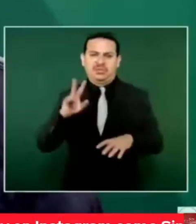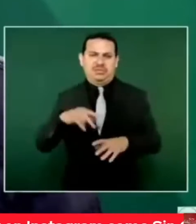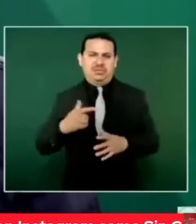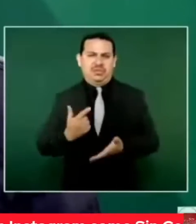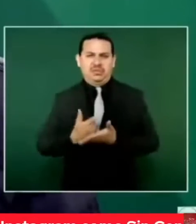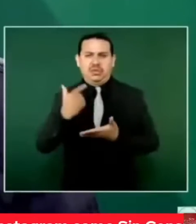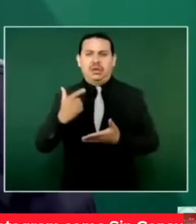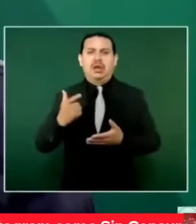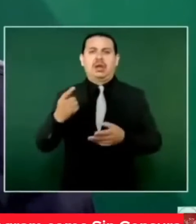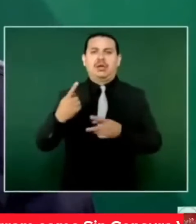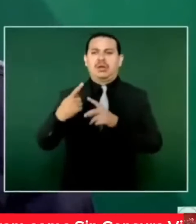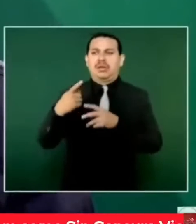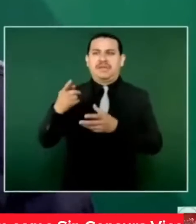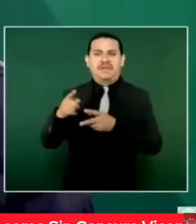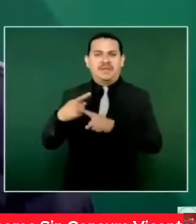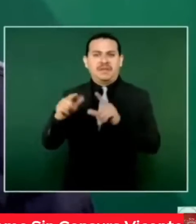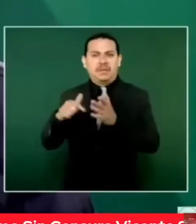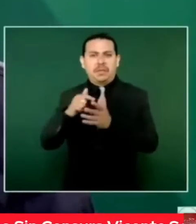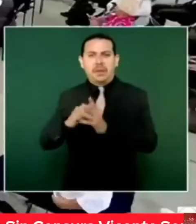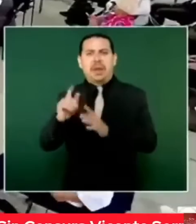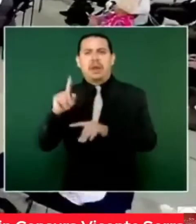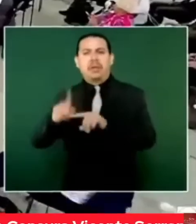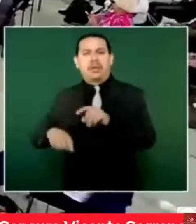dedicarse a saquear.